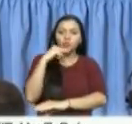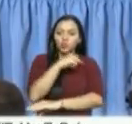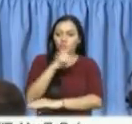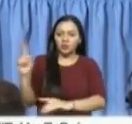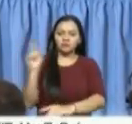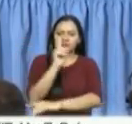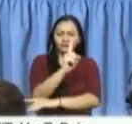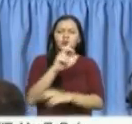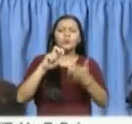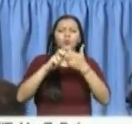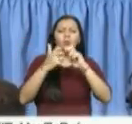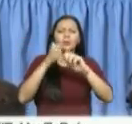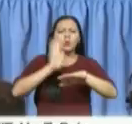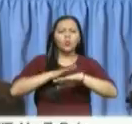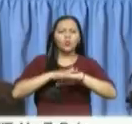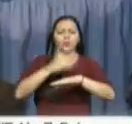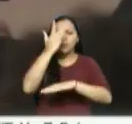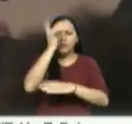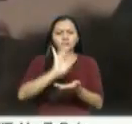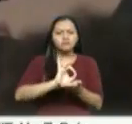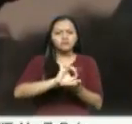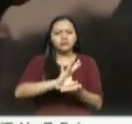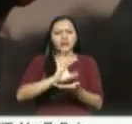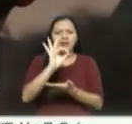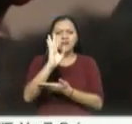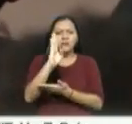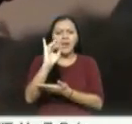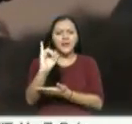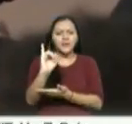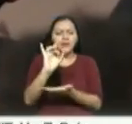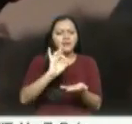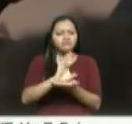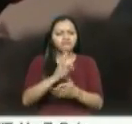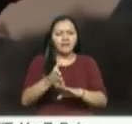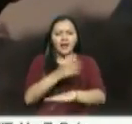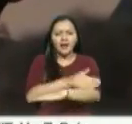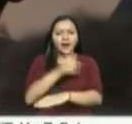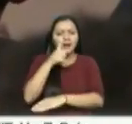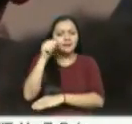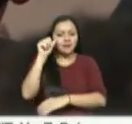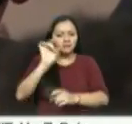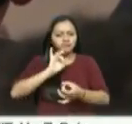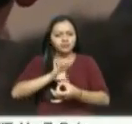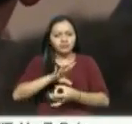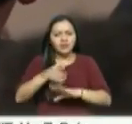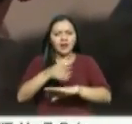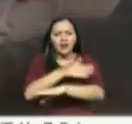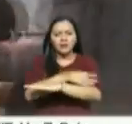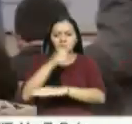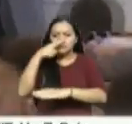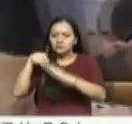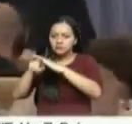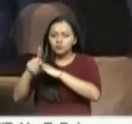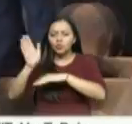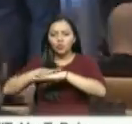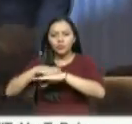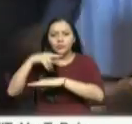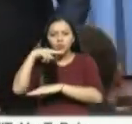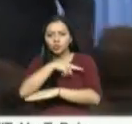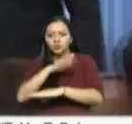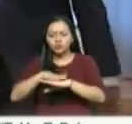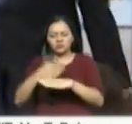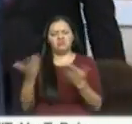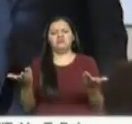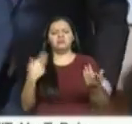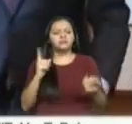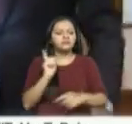polémica por el despido del jefe del FBI, James Comey, quien investigaba la supuesta intromisión de Moscú en las pasadas elecciones estadounidenses.